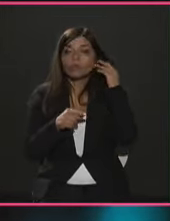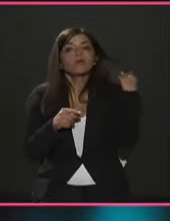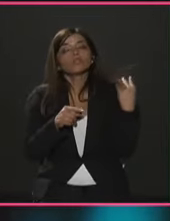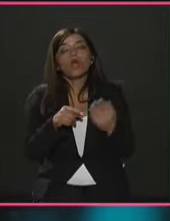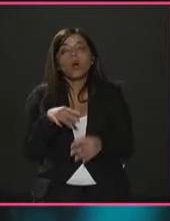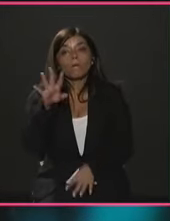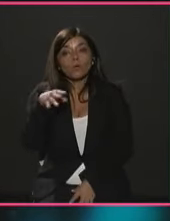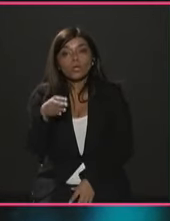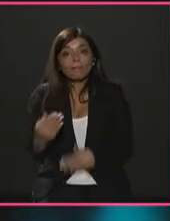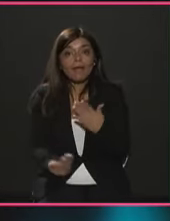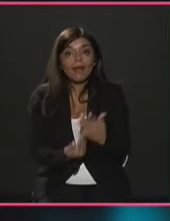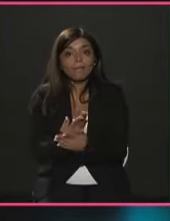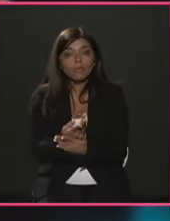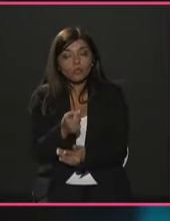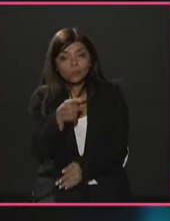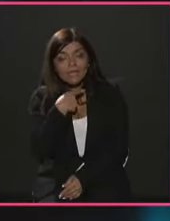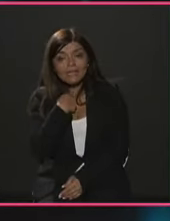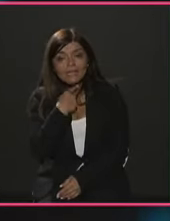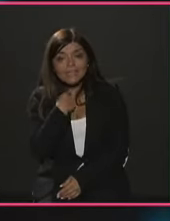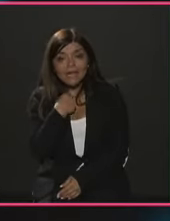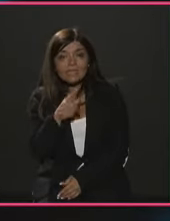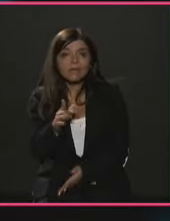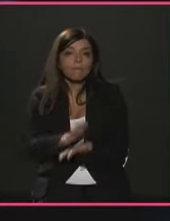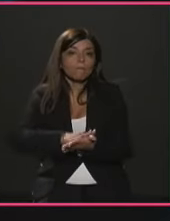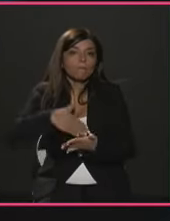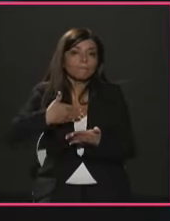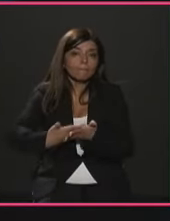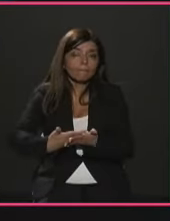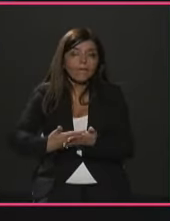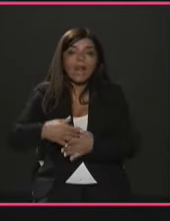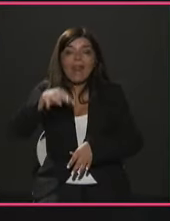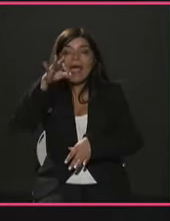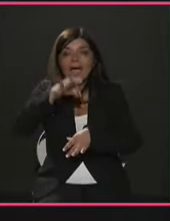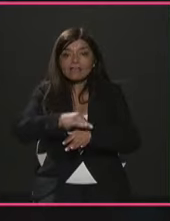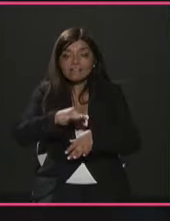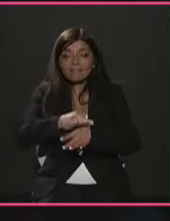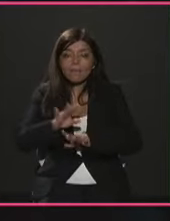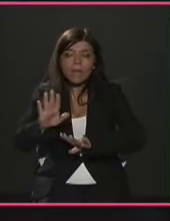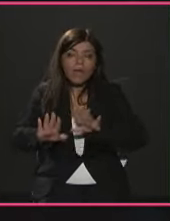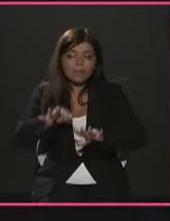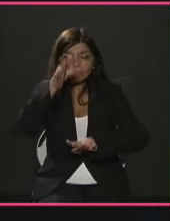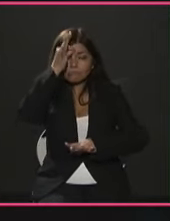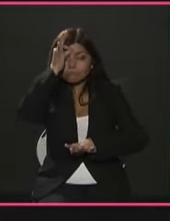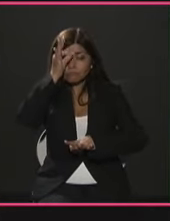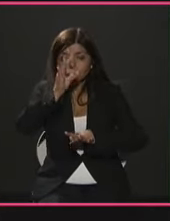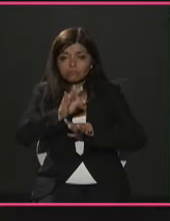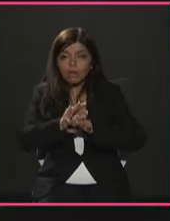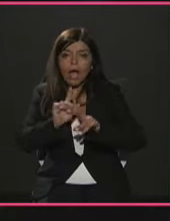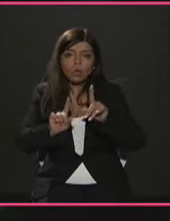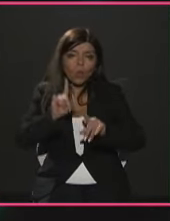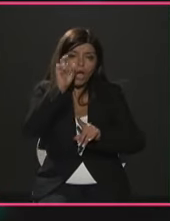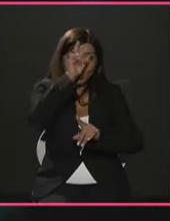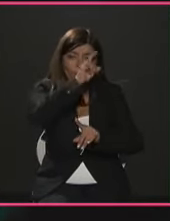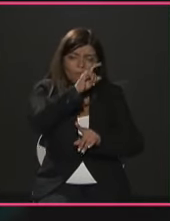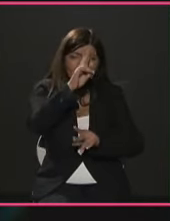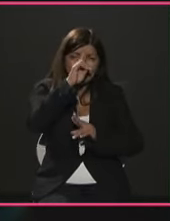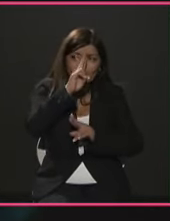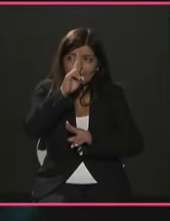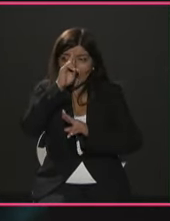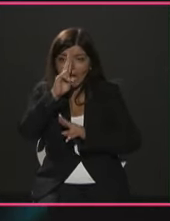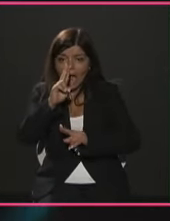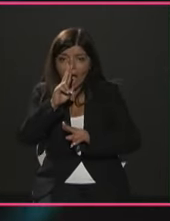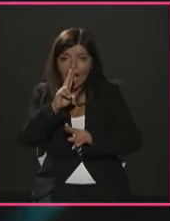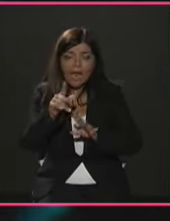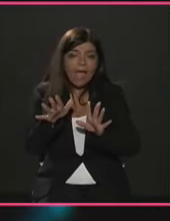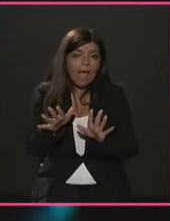programa de esta mañana si a ustedes les interesa como les decíamos la salud las enfermedades que a veces son un poco más complicadas y más raras que no están